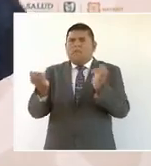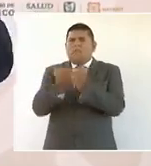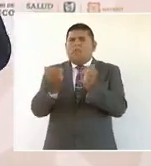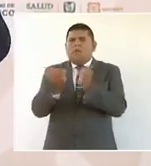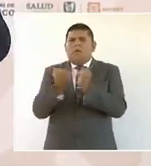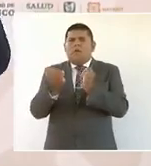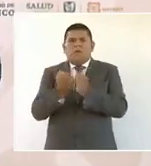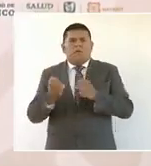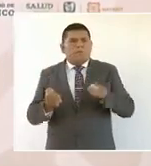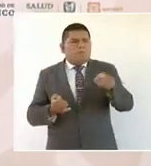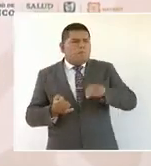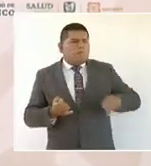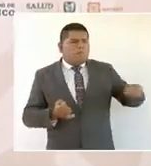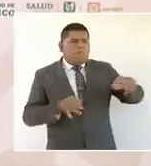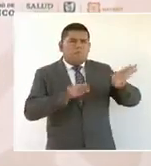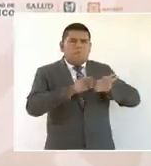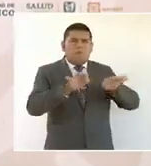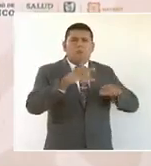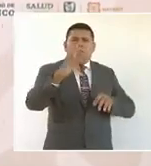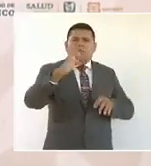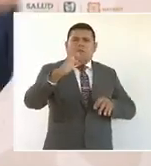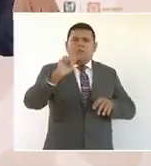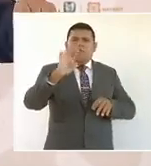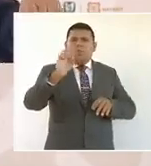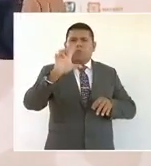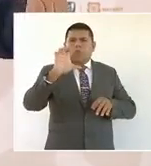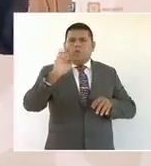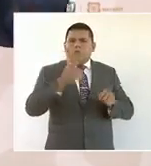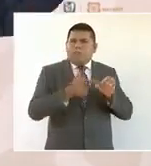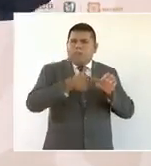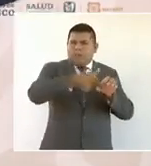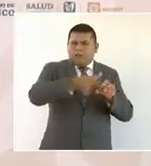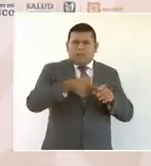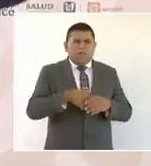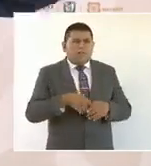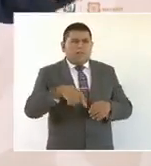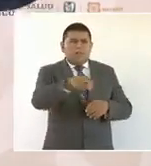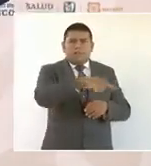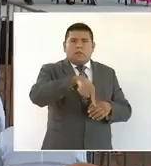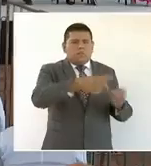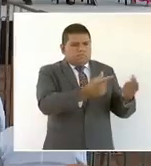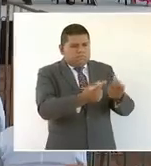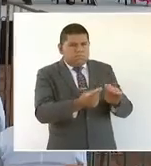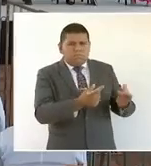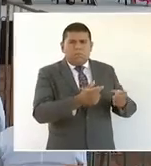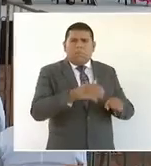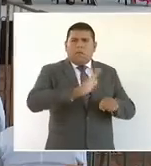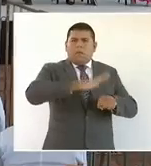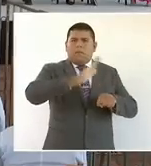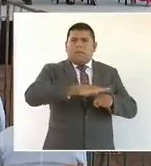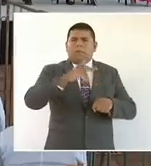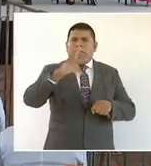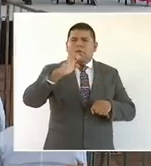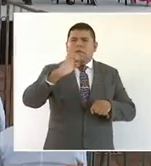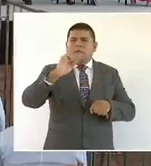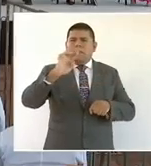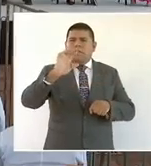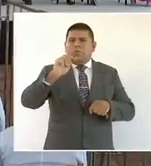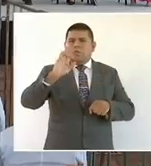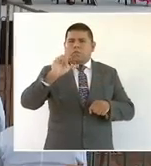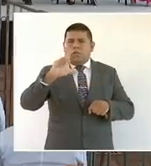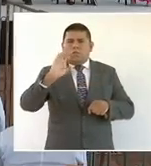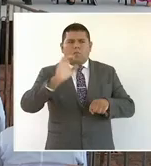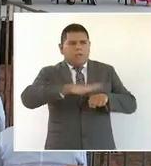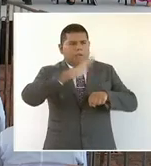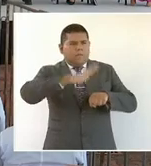los trabajadores petroleros, que están levantando la producción de petróleo y ahora la